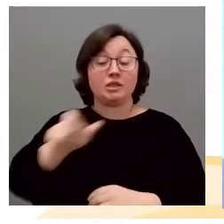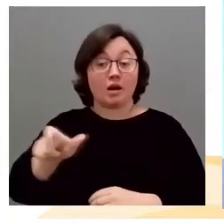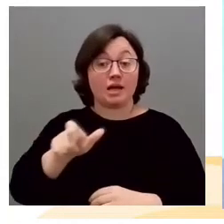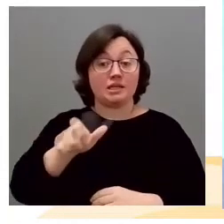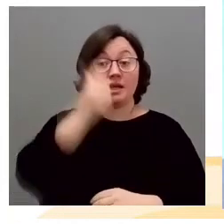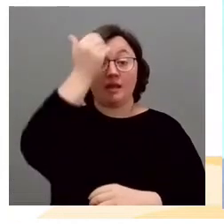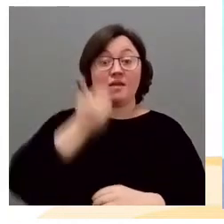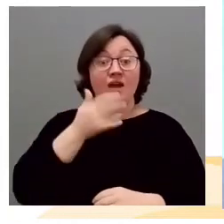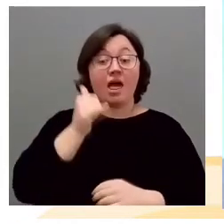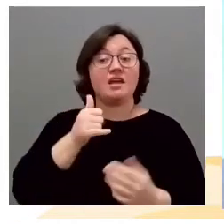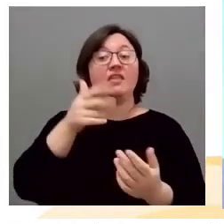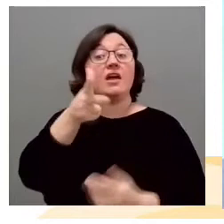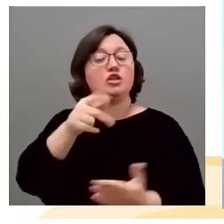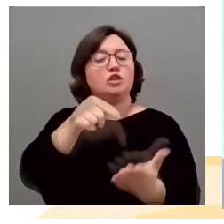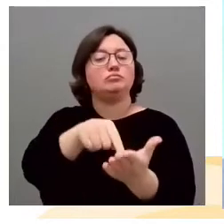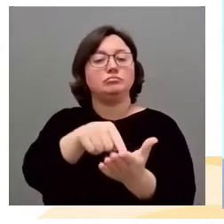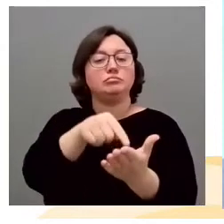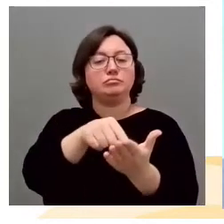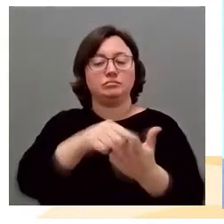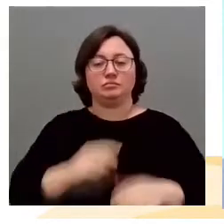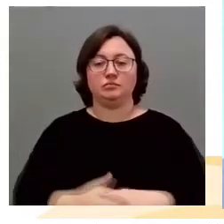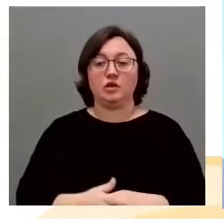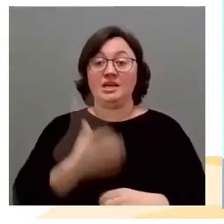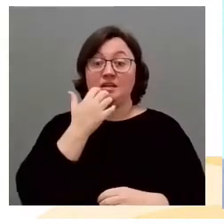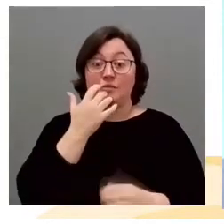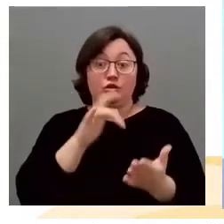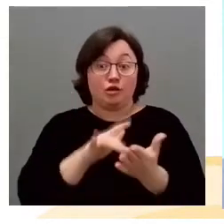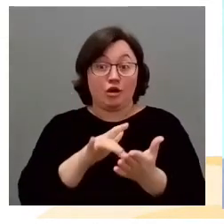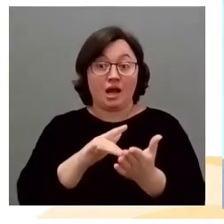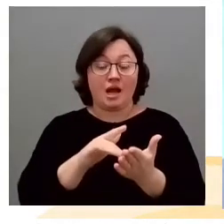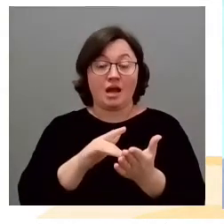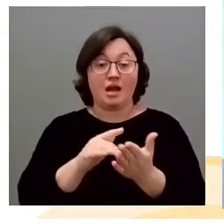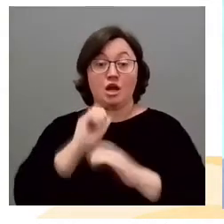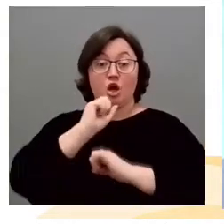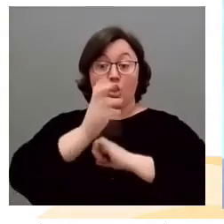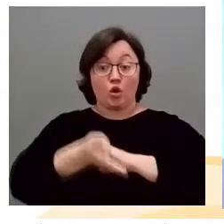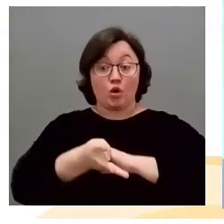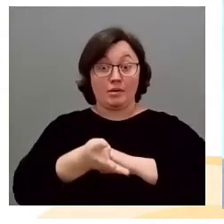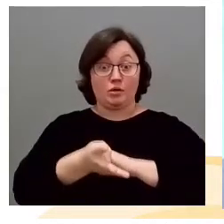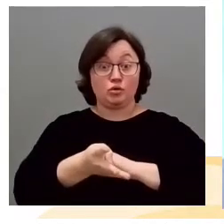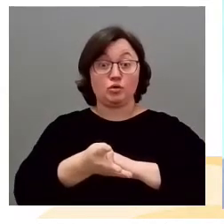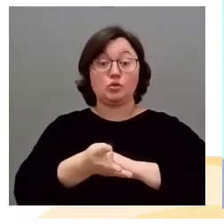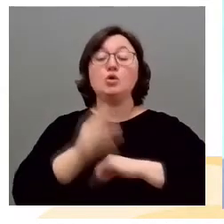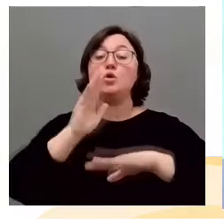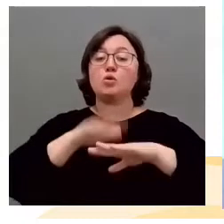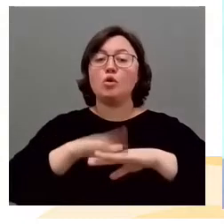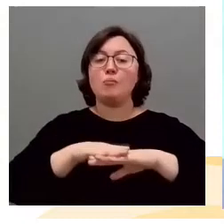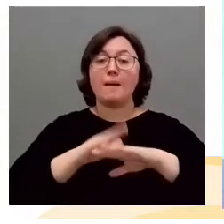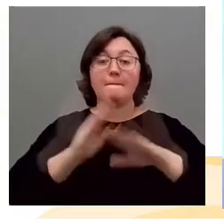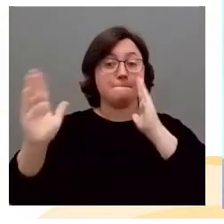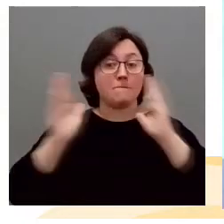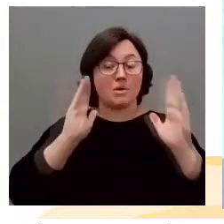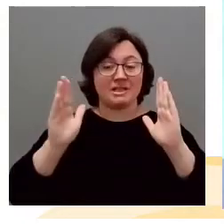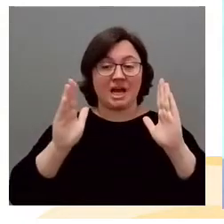con parálisis cerebral. Con el coronavirus estamos viviendo una época de